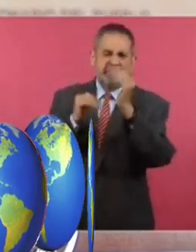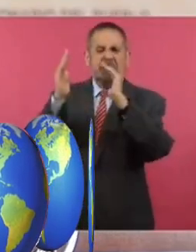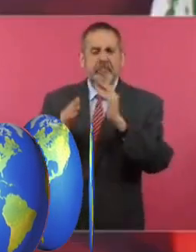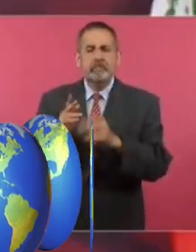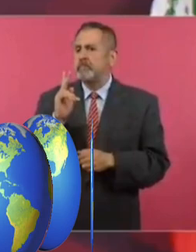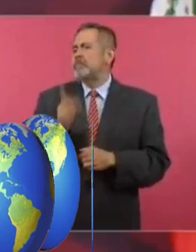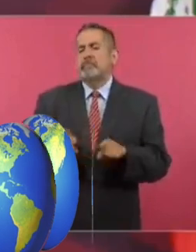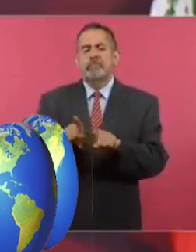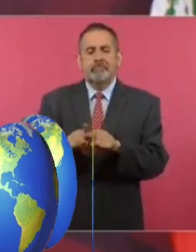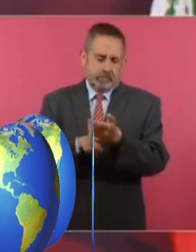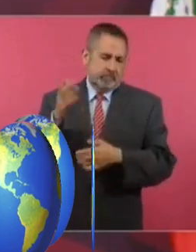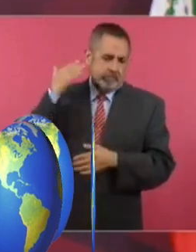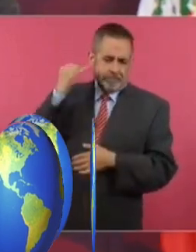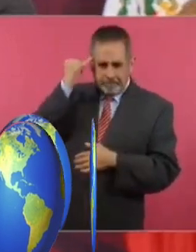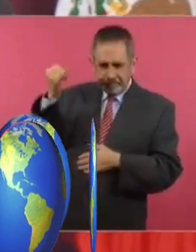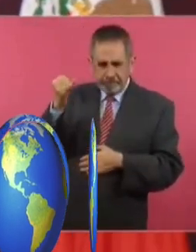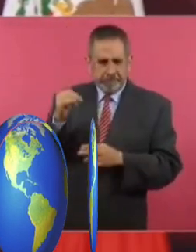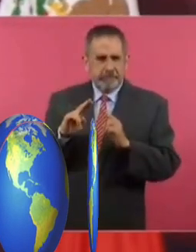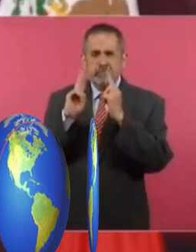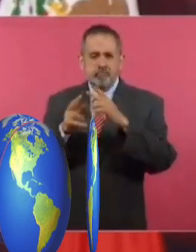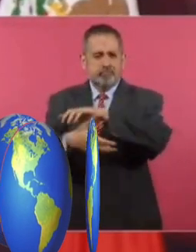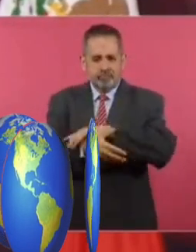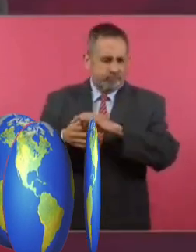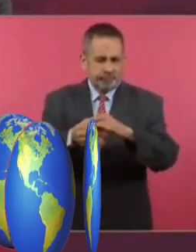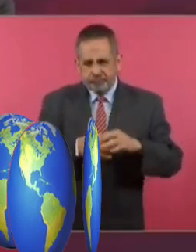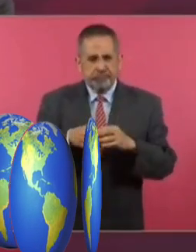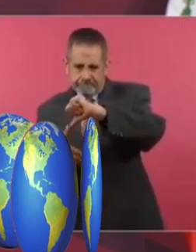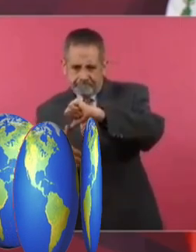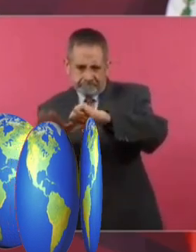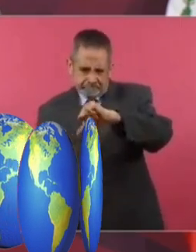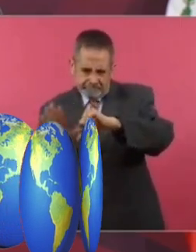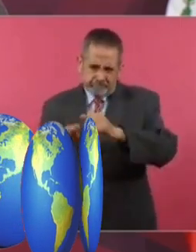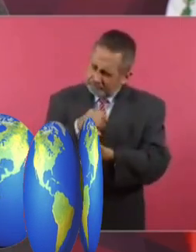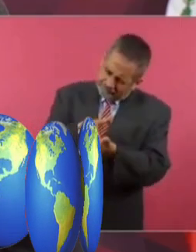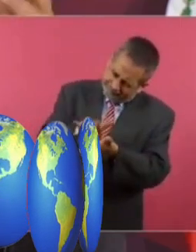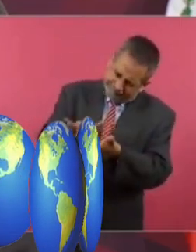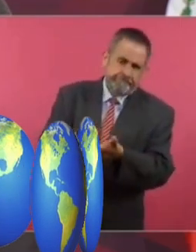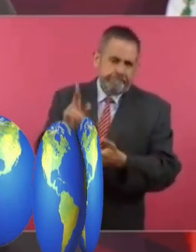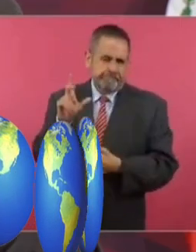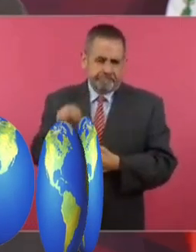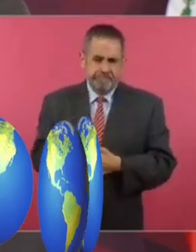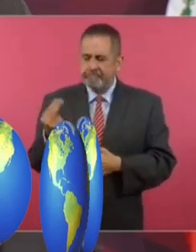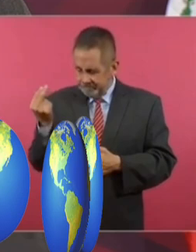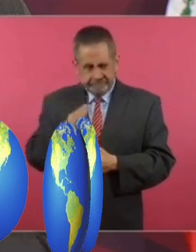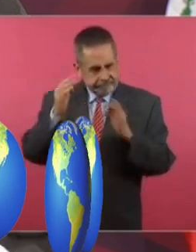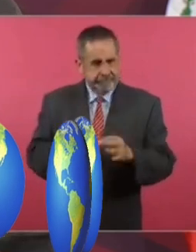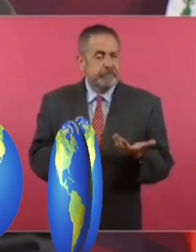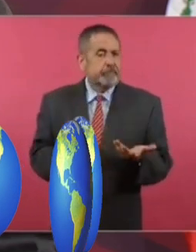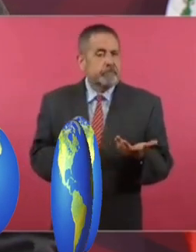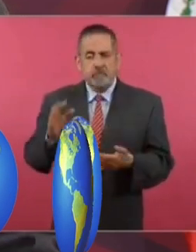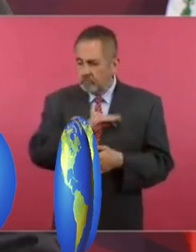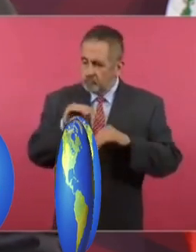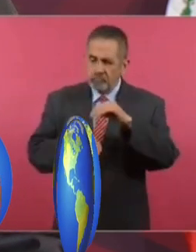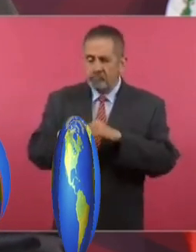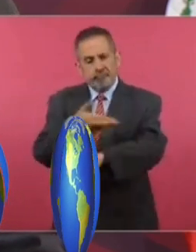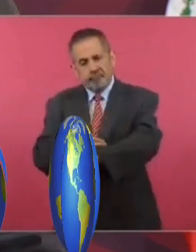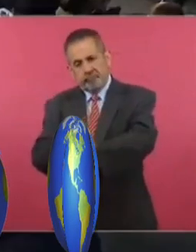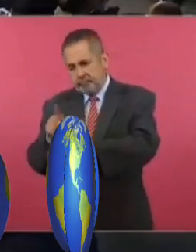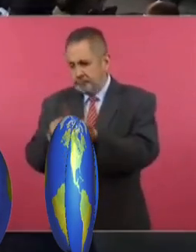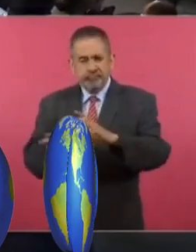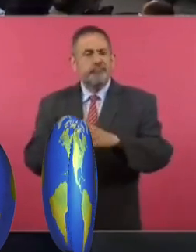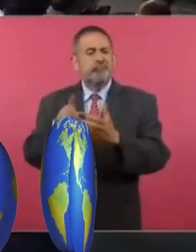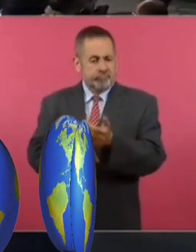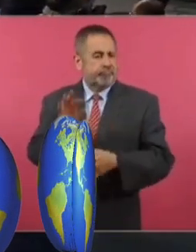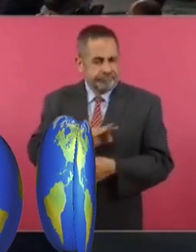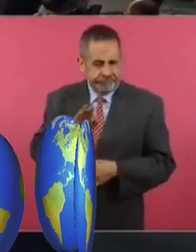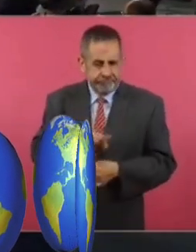algo parecido a lo que fue la Alianza para el Progreso, cuando el presidente Kennedy. Un plan que podemos llevar a cabo